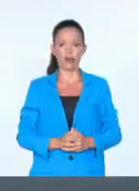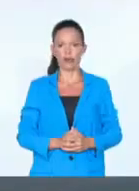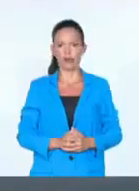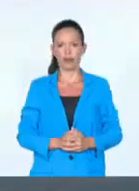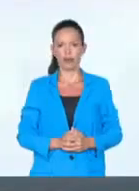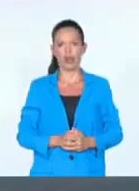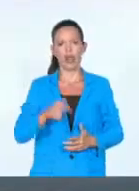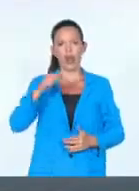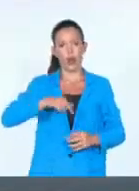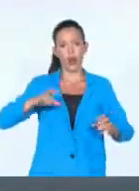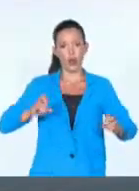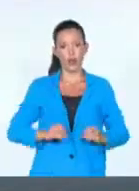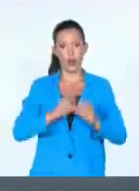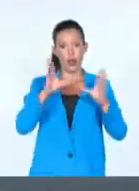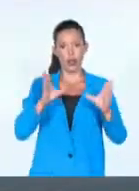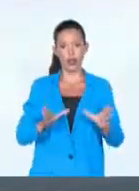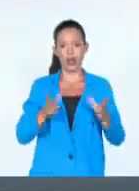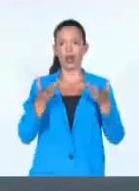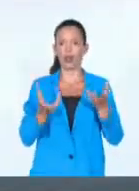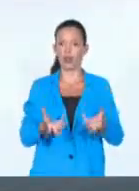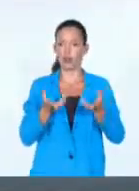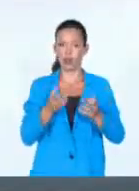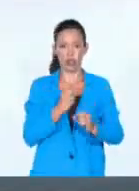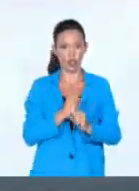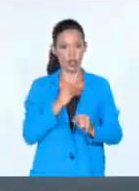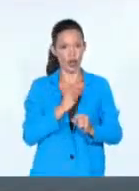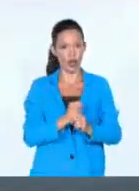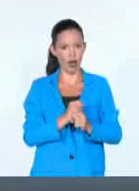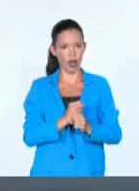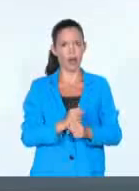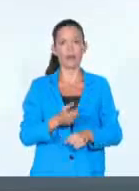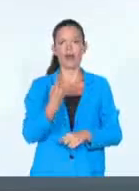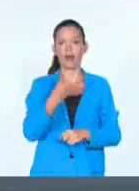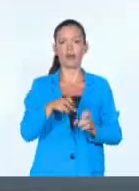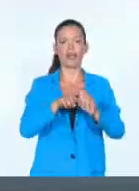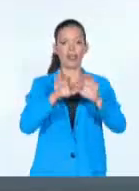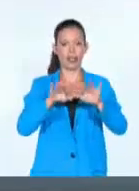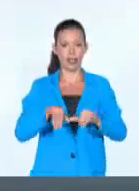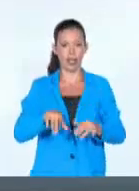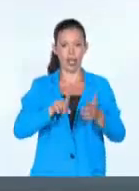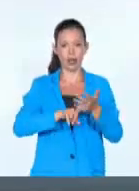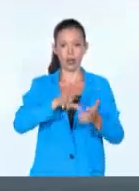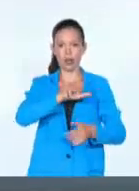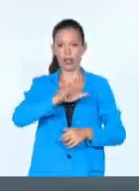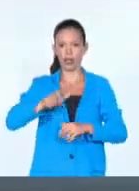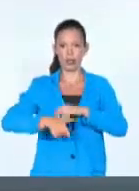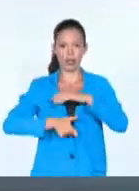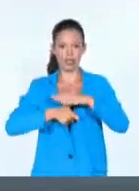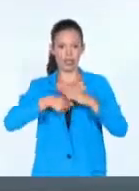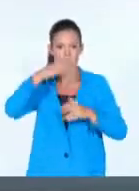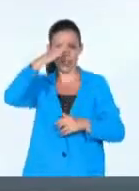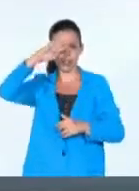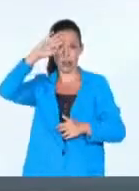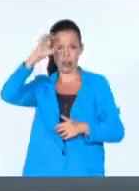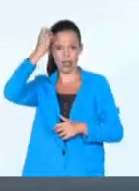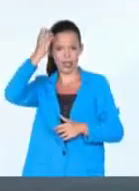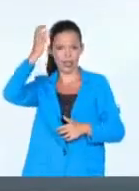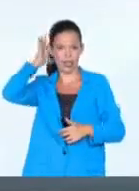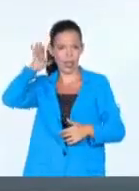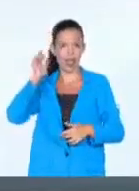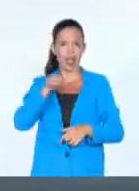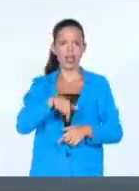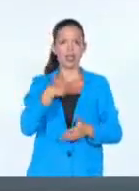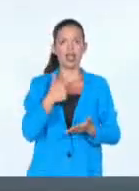Esta mañana ha sido bien intensa la agenda de trabajo del primer secretario del Comité Central del Partido y presidente cubano, Miguel Díaz-Canel Bermúdez, en la sede